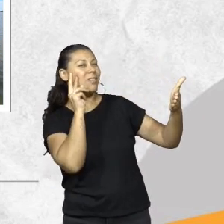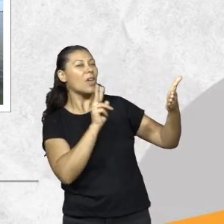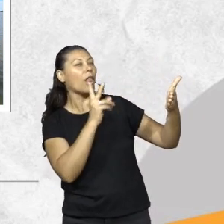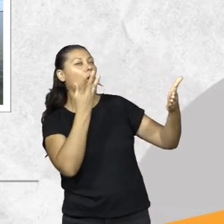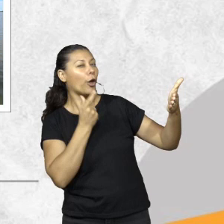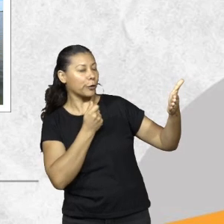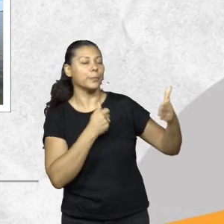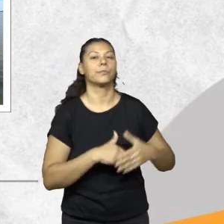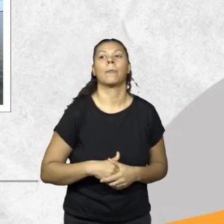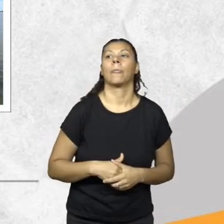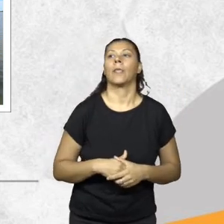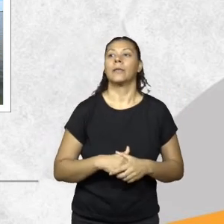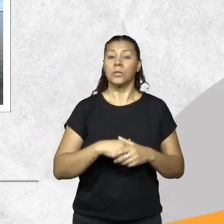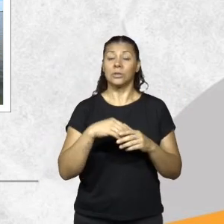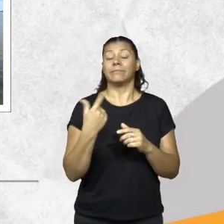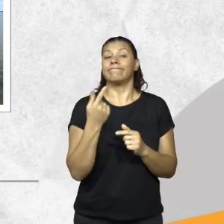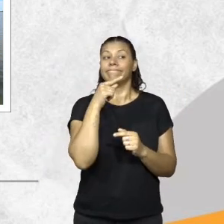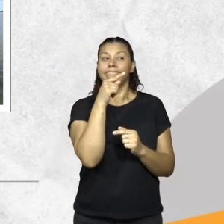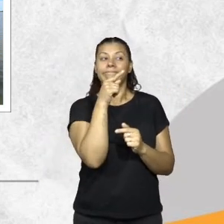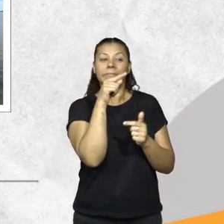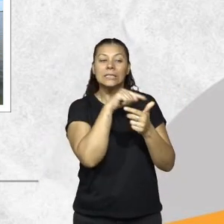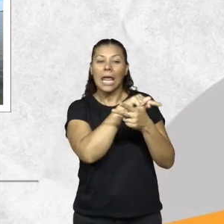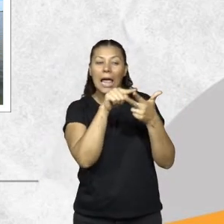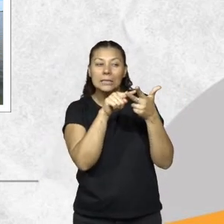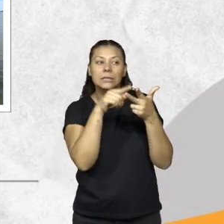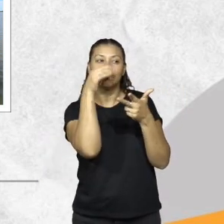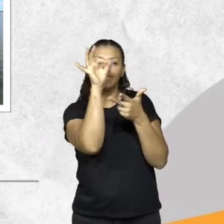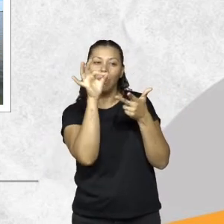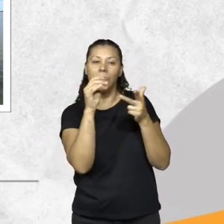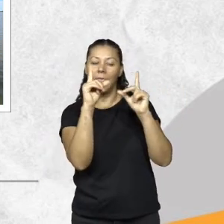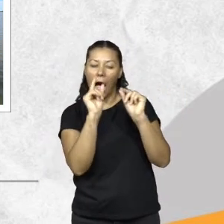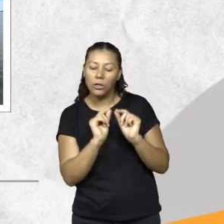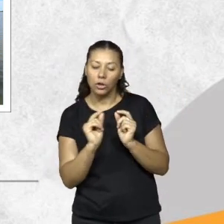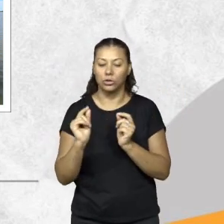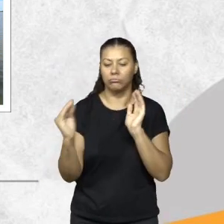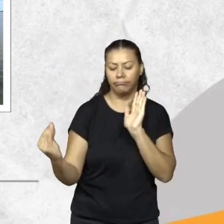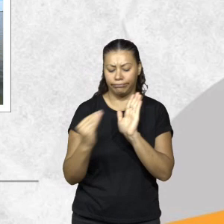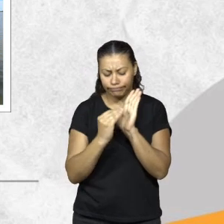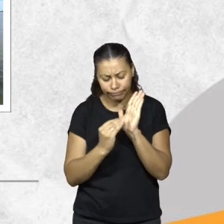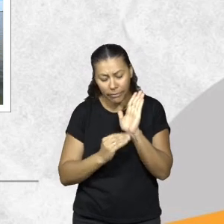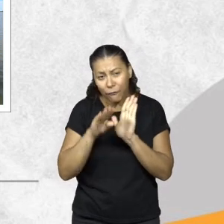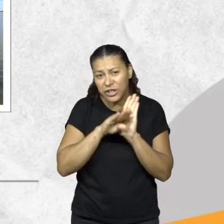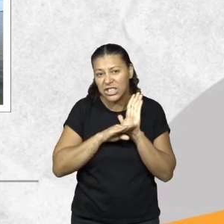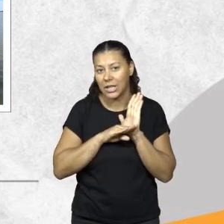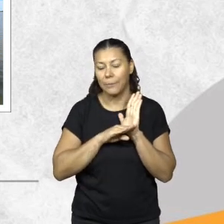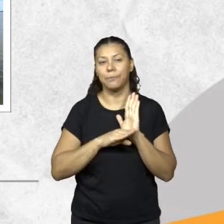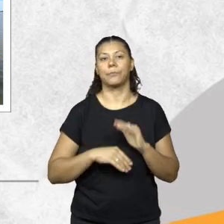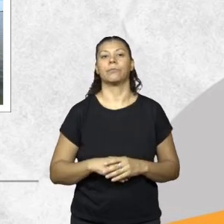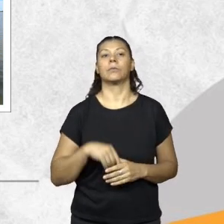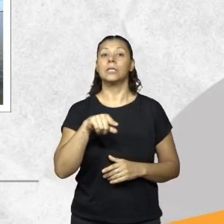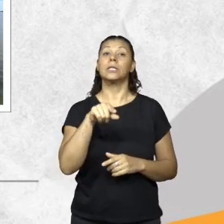campo donde, bueno, complementan este tipo de información. Este es el monitoreo de campo